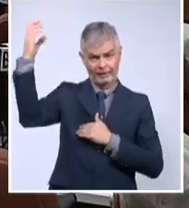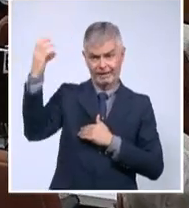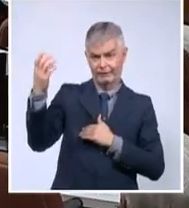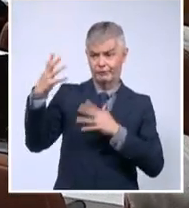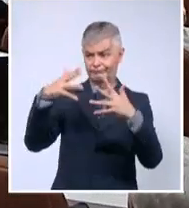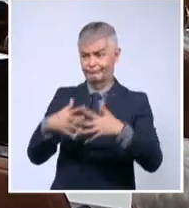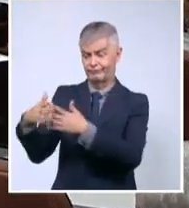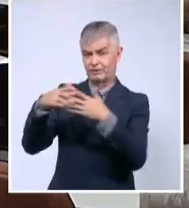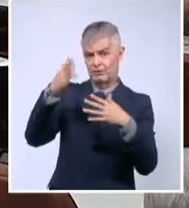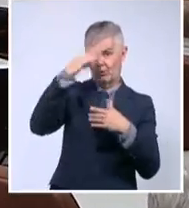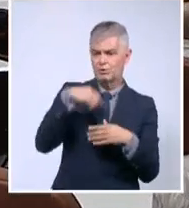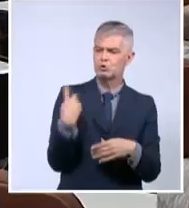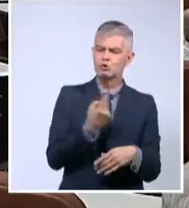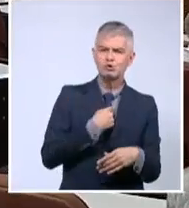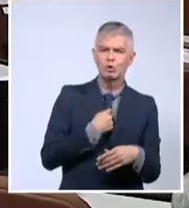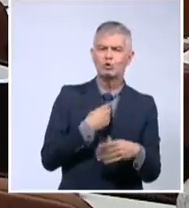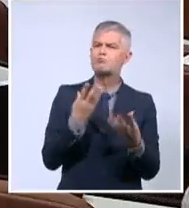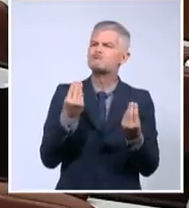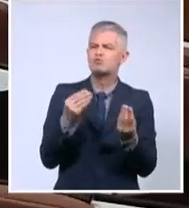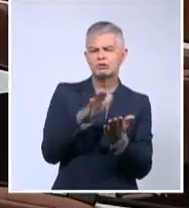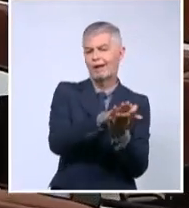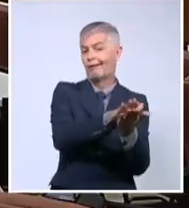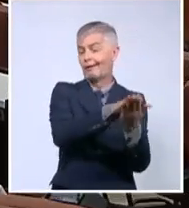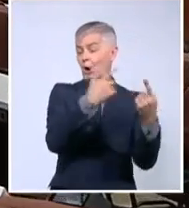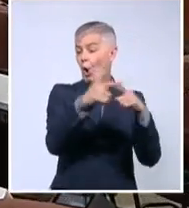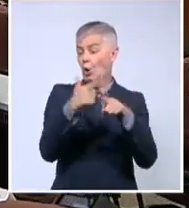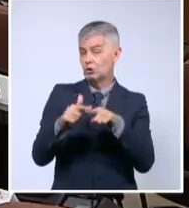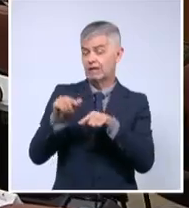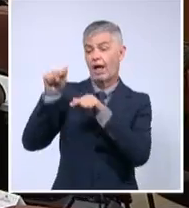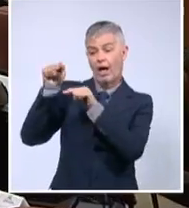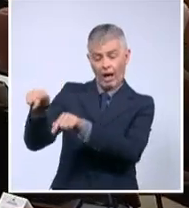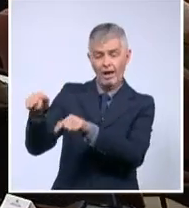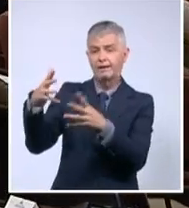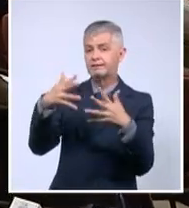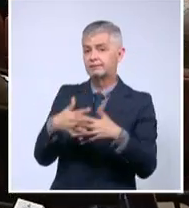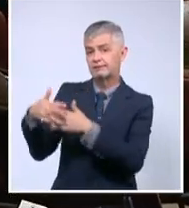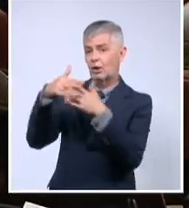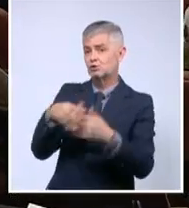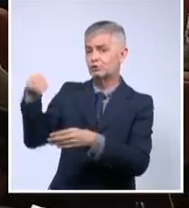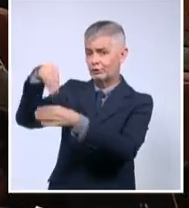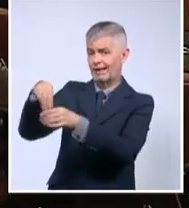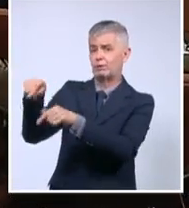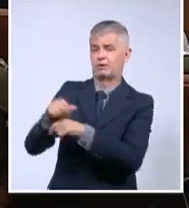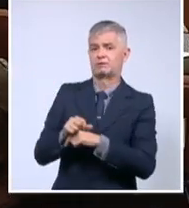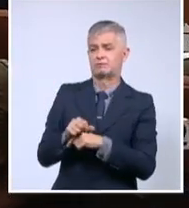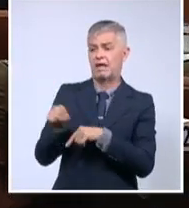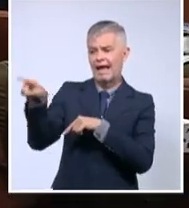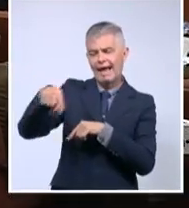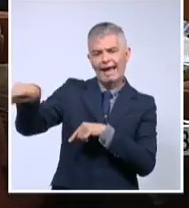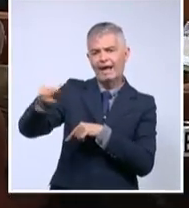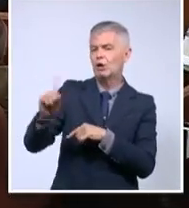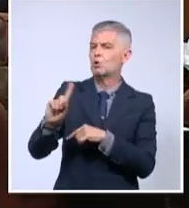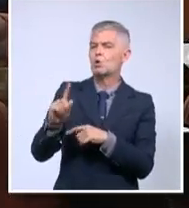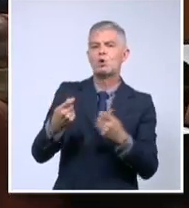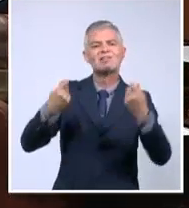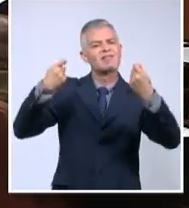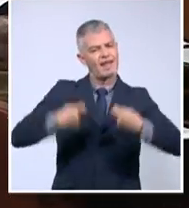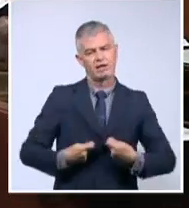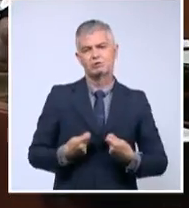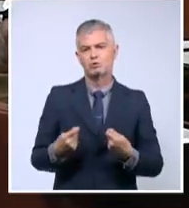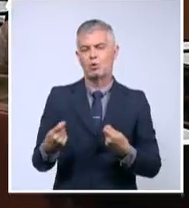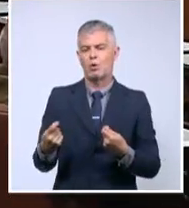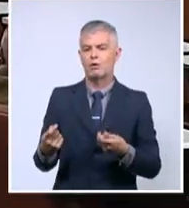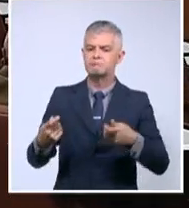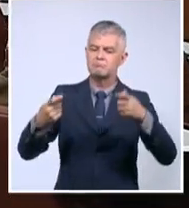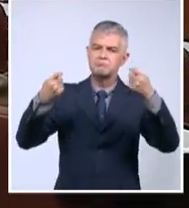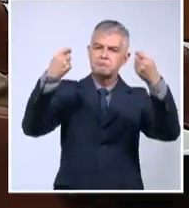diferencias y reservas con lo que acontece en los Estados Unidos, pero eso no le otorga a ese país el derecho a intentar imponer por la fuerza